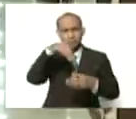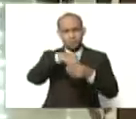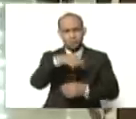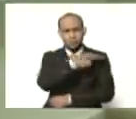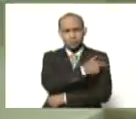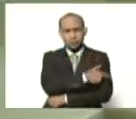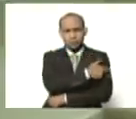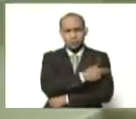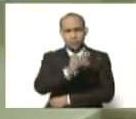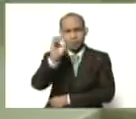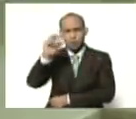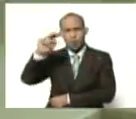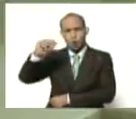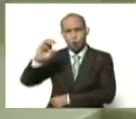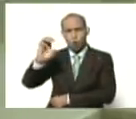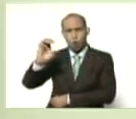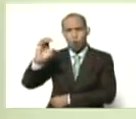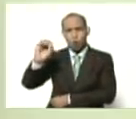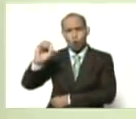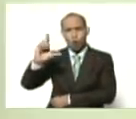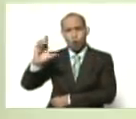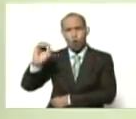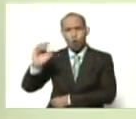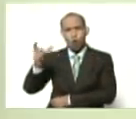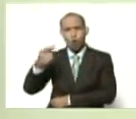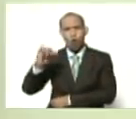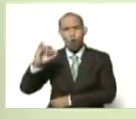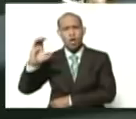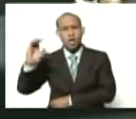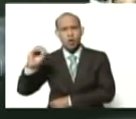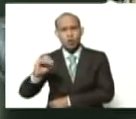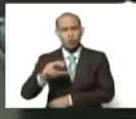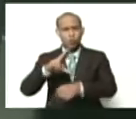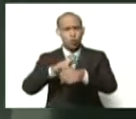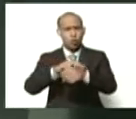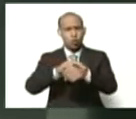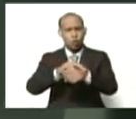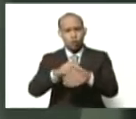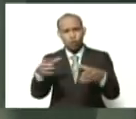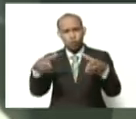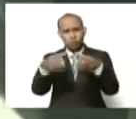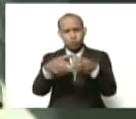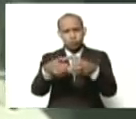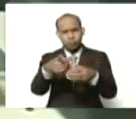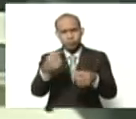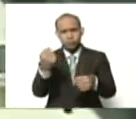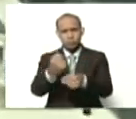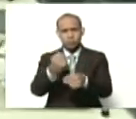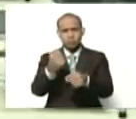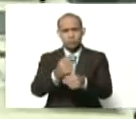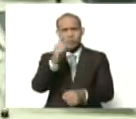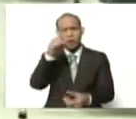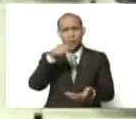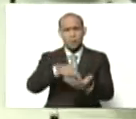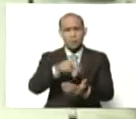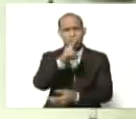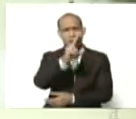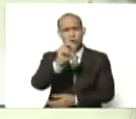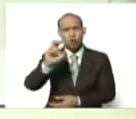Zulia, doctor Humberto Fernández Morán. Una obra de